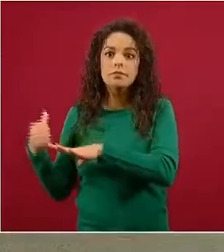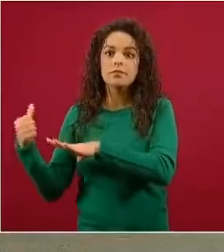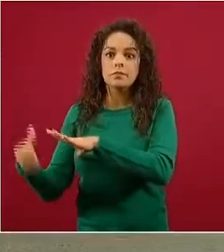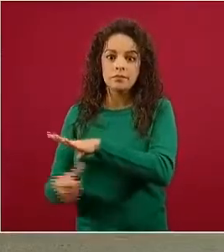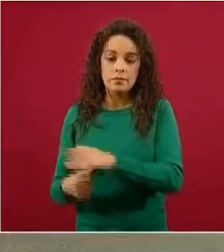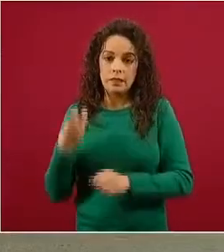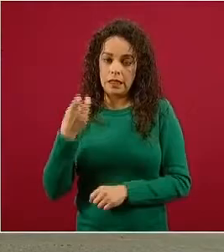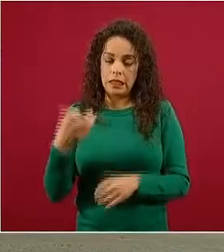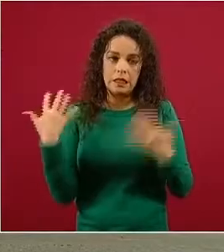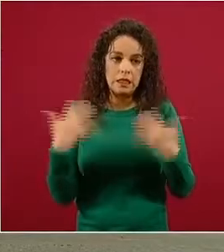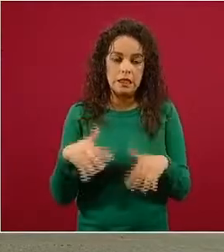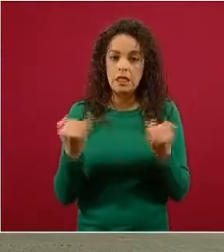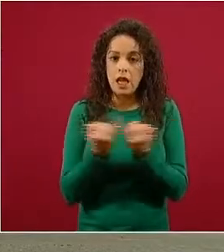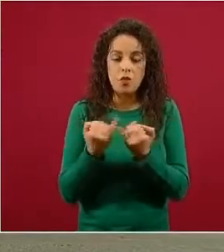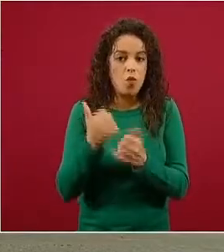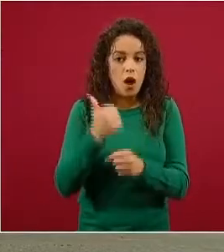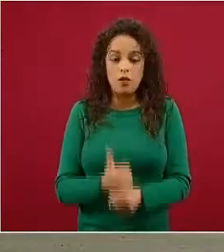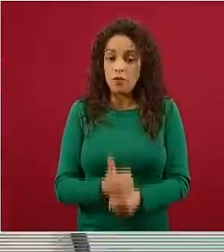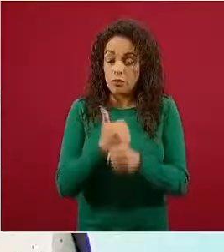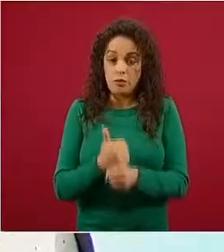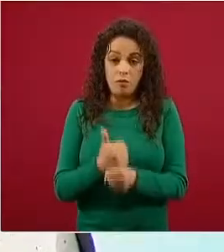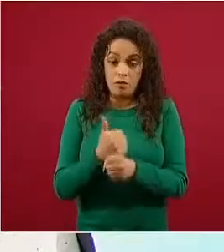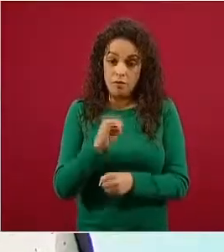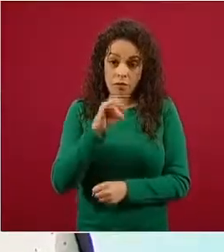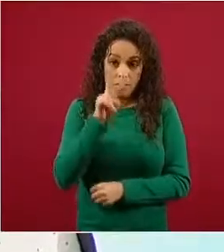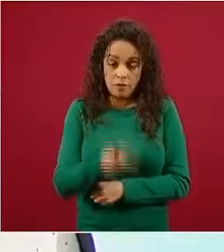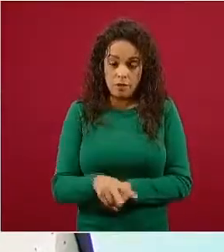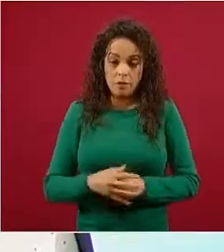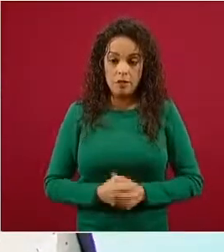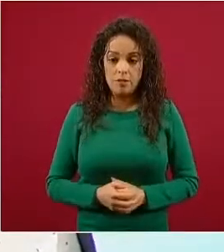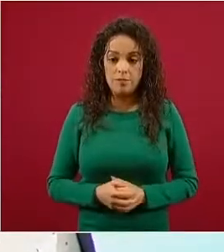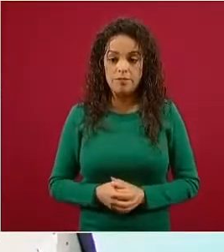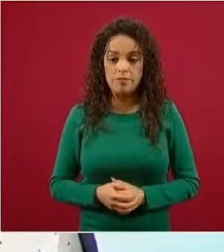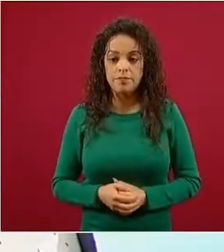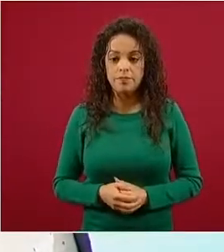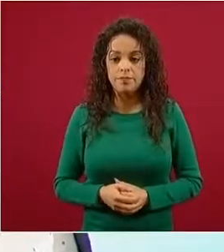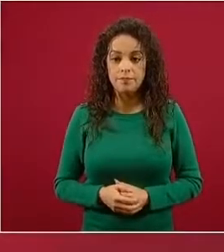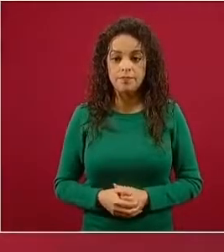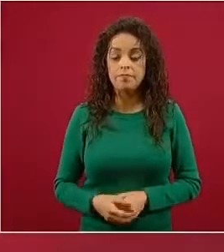lleva a un proceso de duelo importante, particularmente ahorita